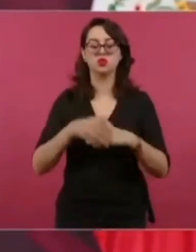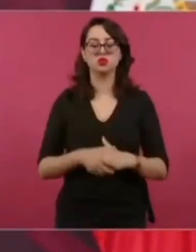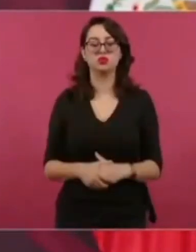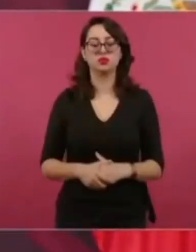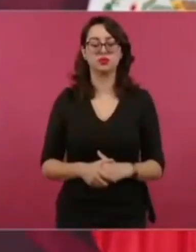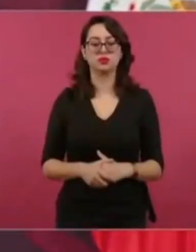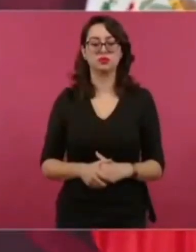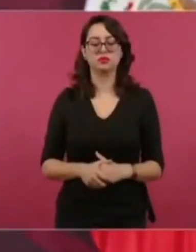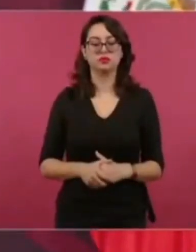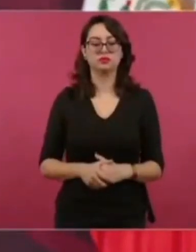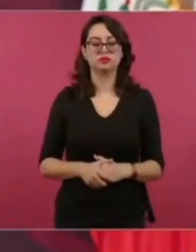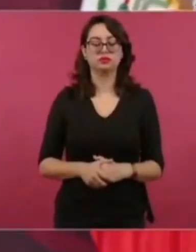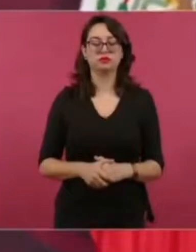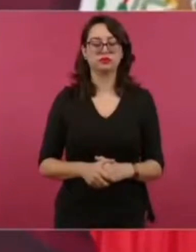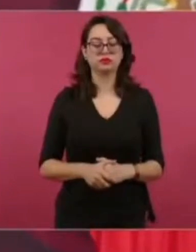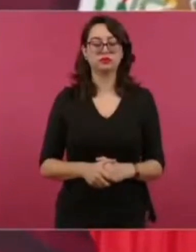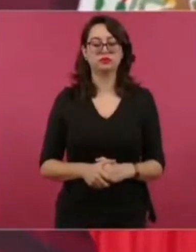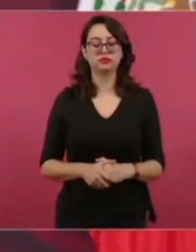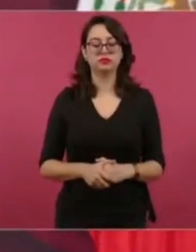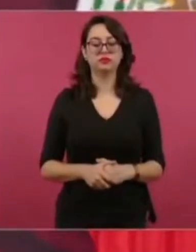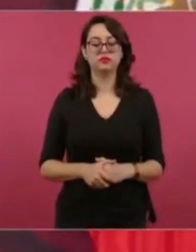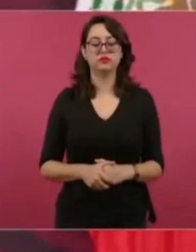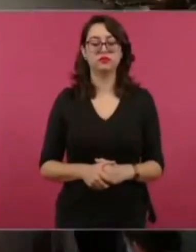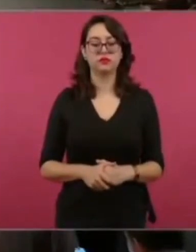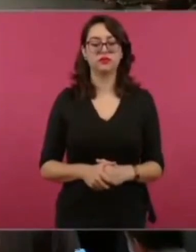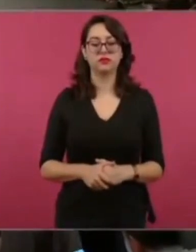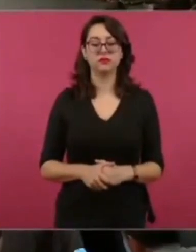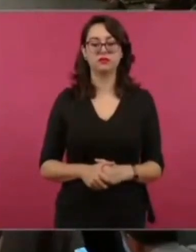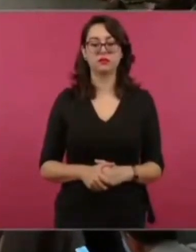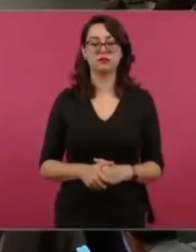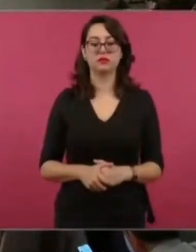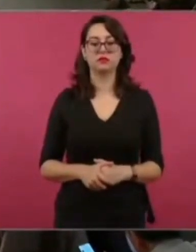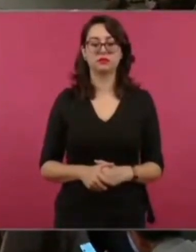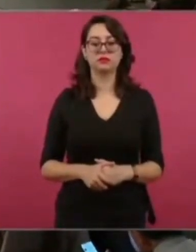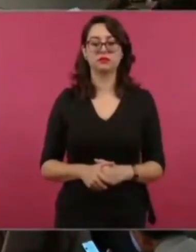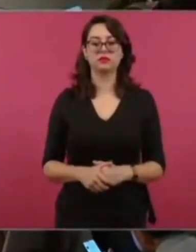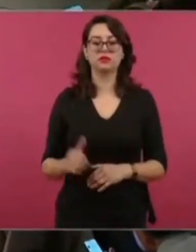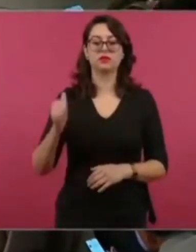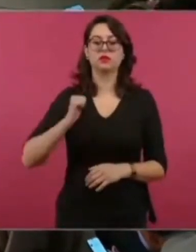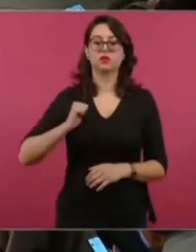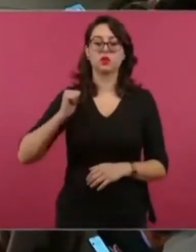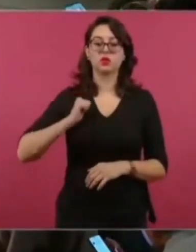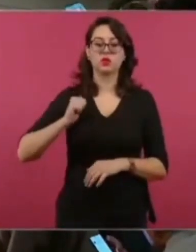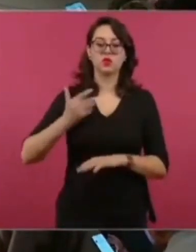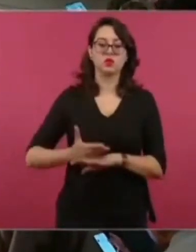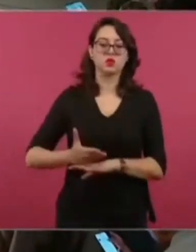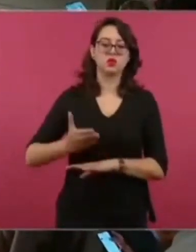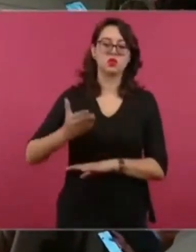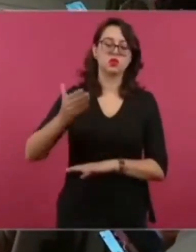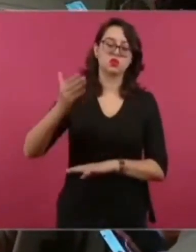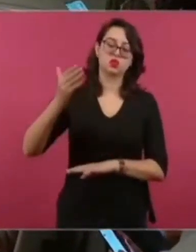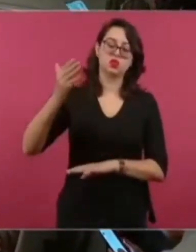Y como se decía en la época de los liberales,